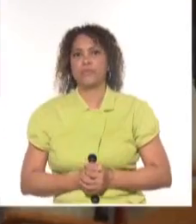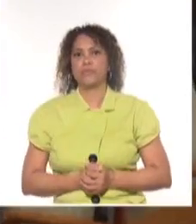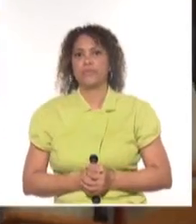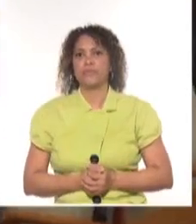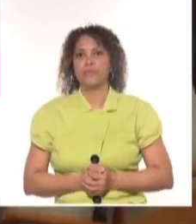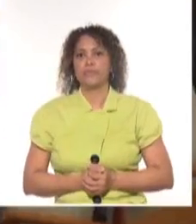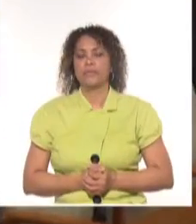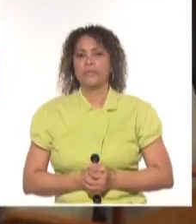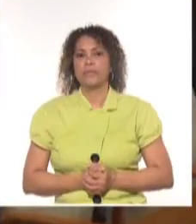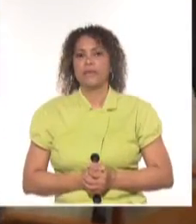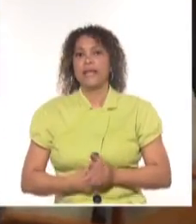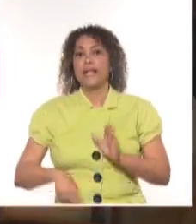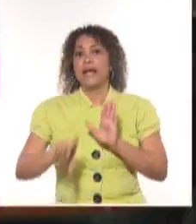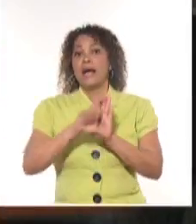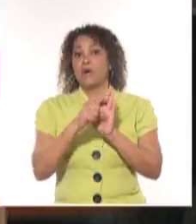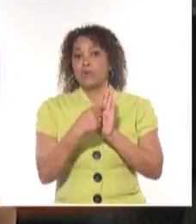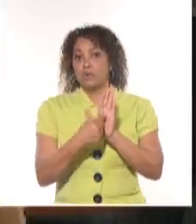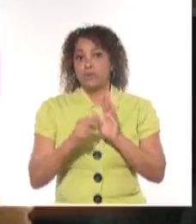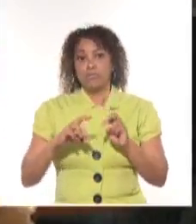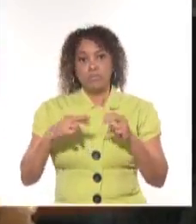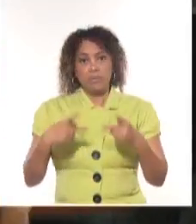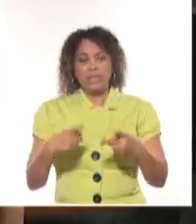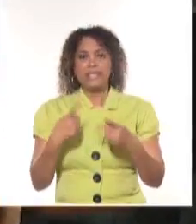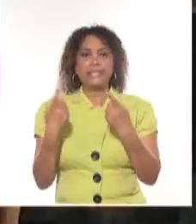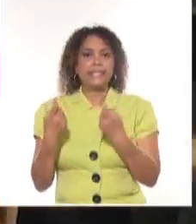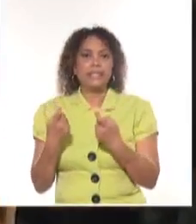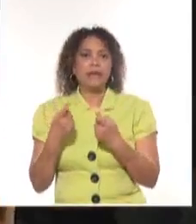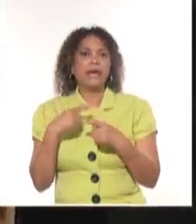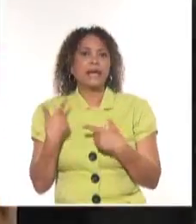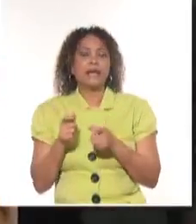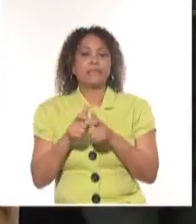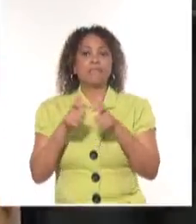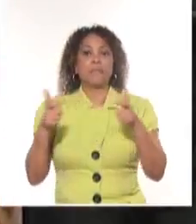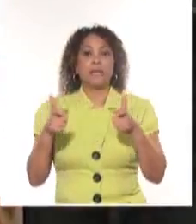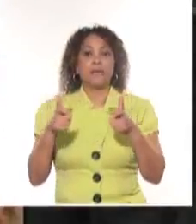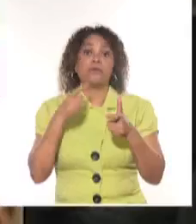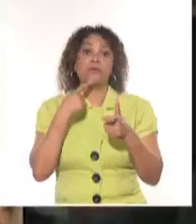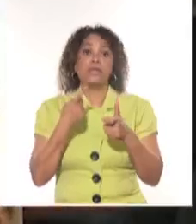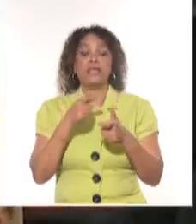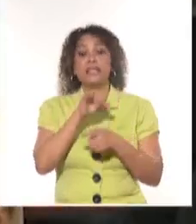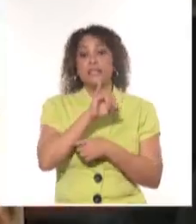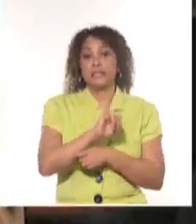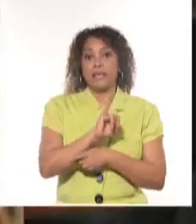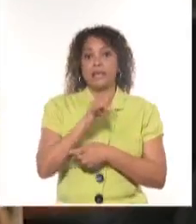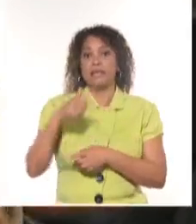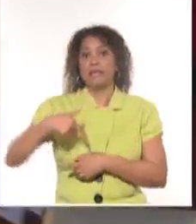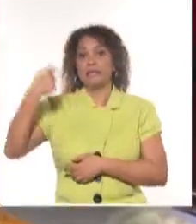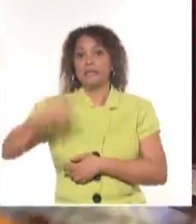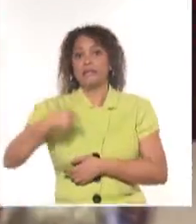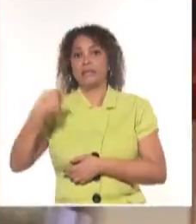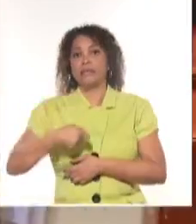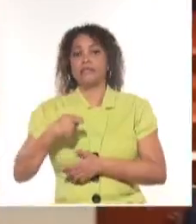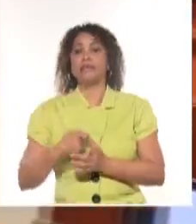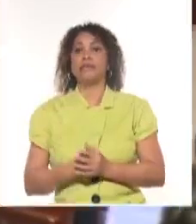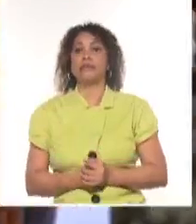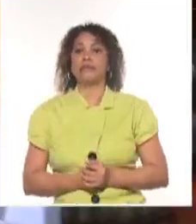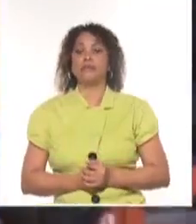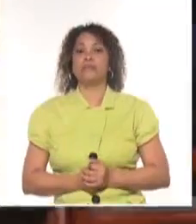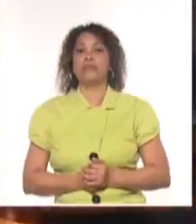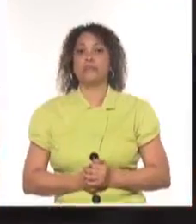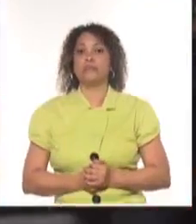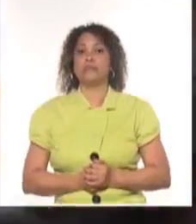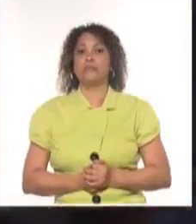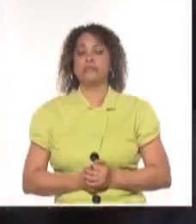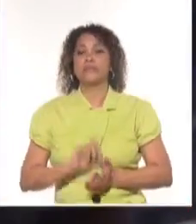que la Constitución fuera ratificada se requería además el respaldo de al menos 6 de los 8 magistrados en funciones. El